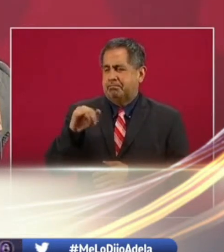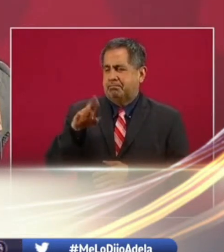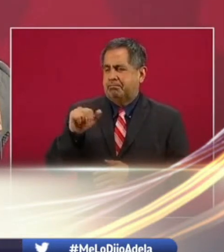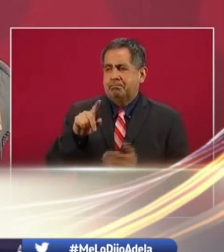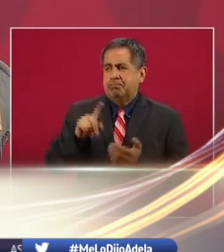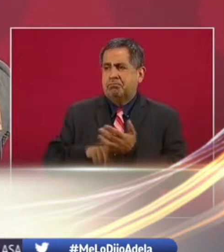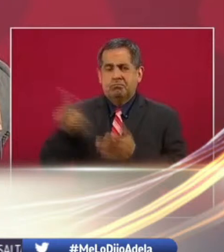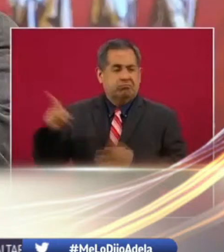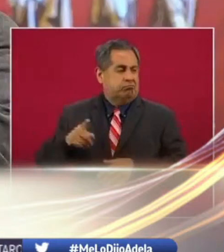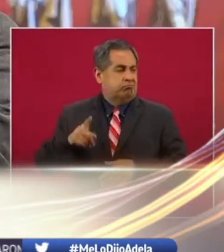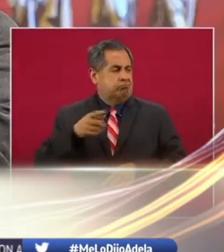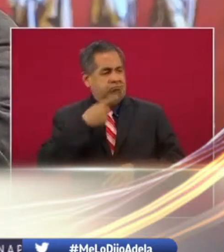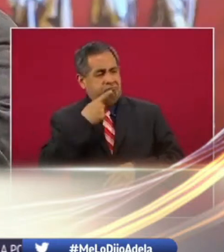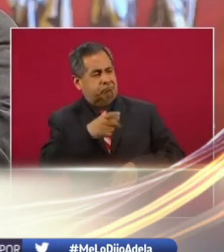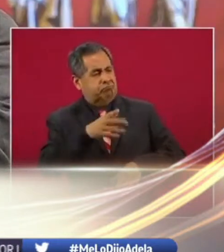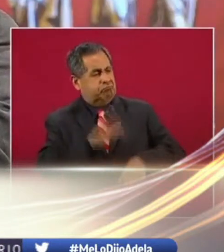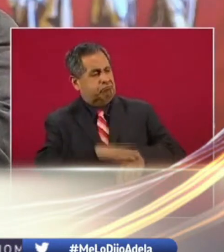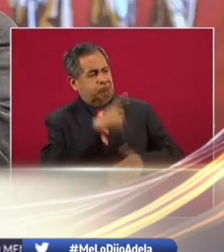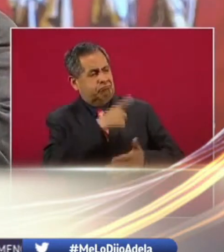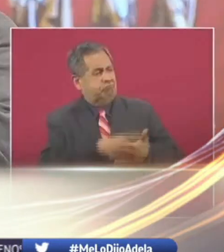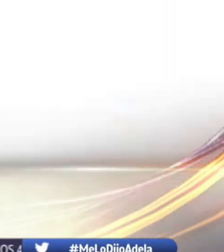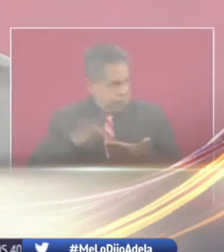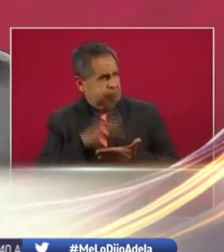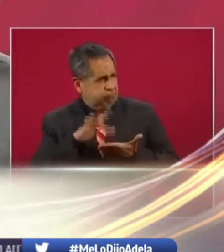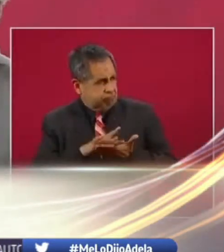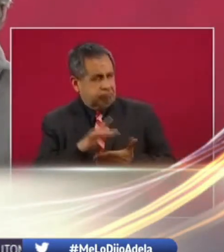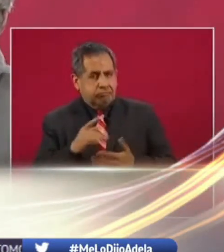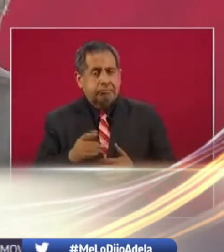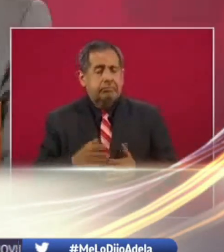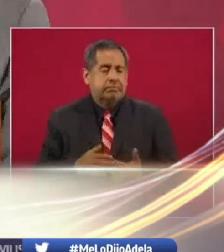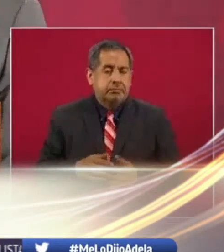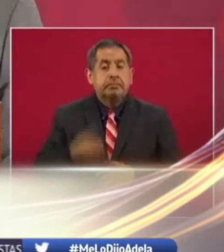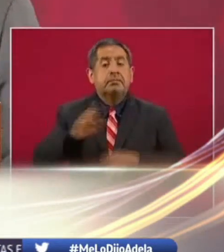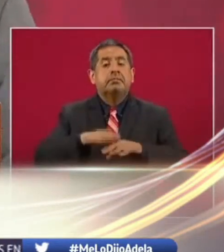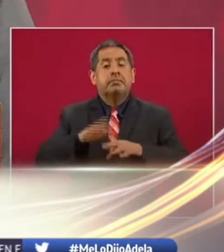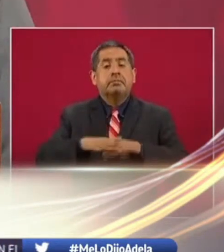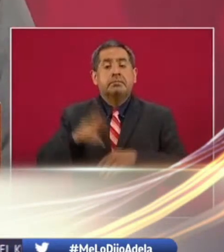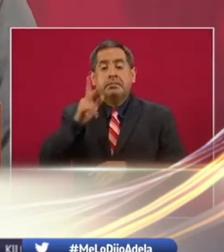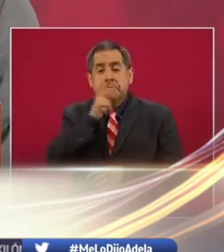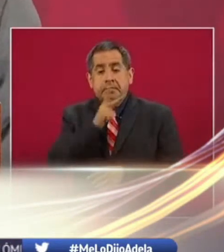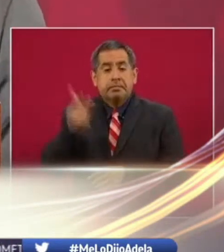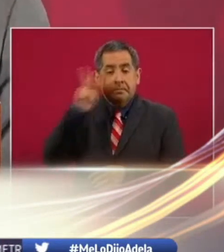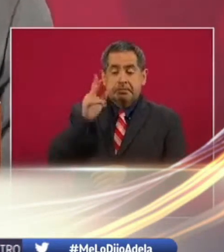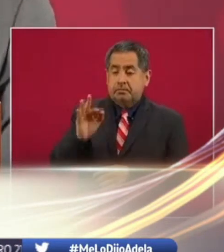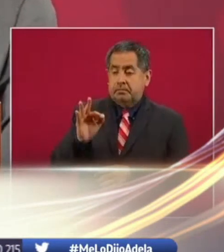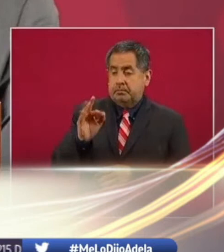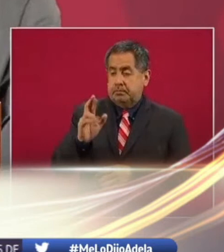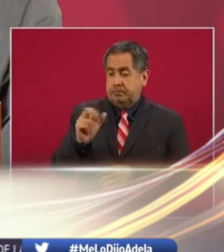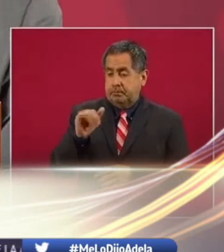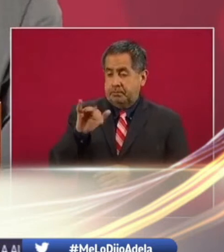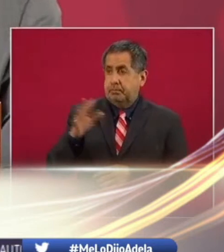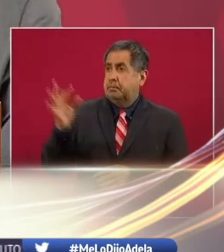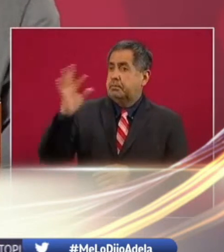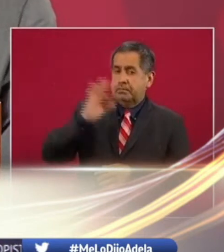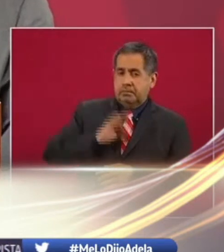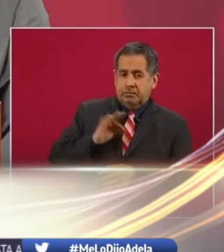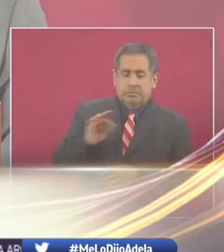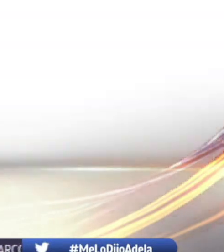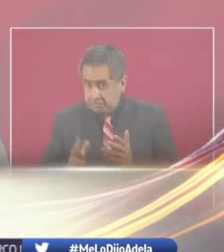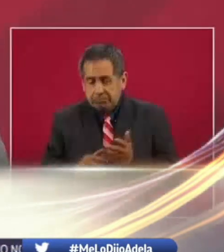condena al neoliberalismo. ¿Saben qué me mandó a decir el Papa Francisco con mi